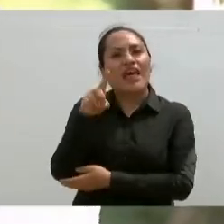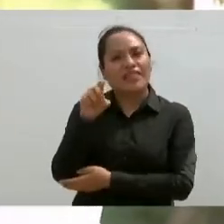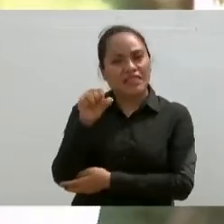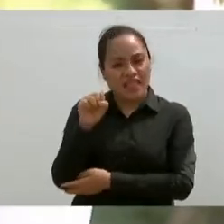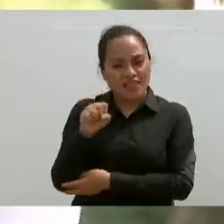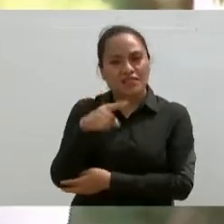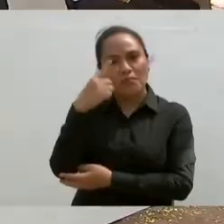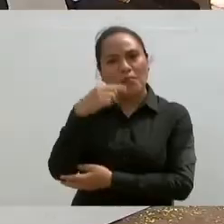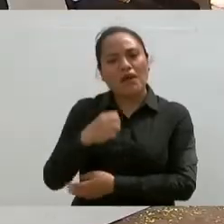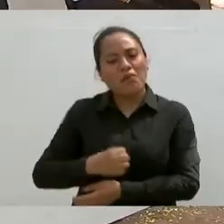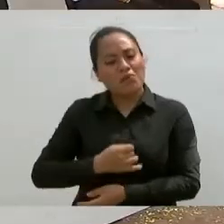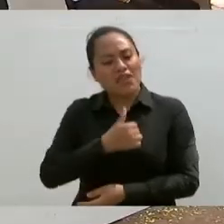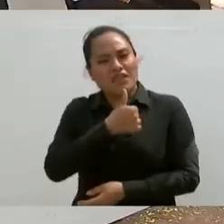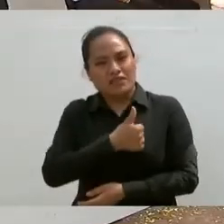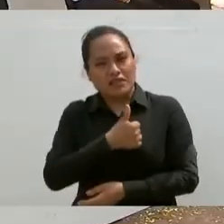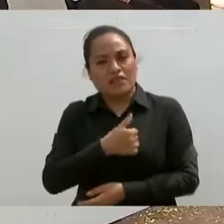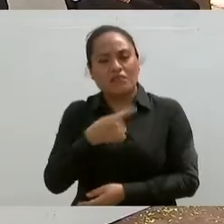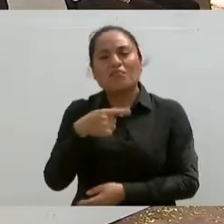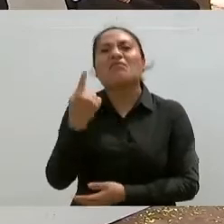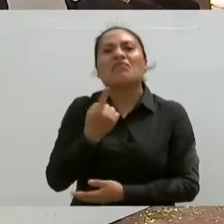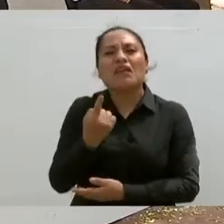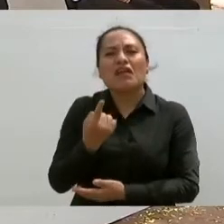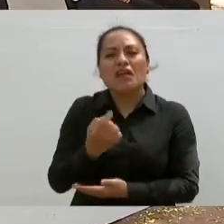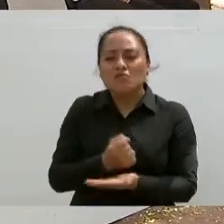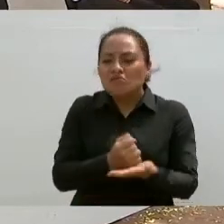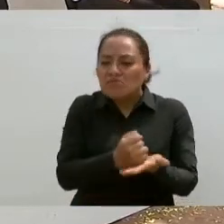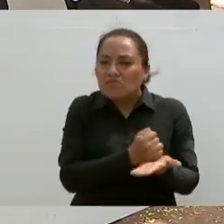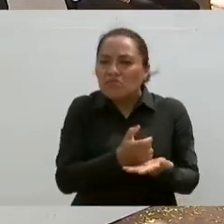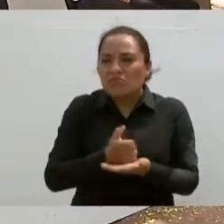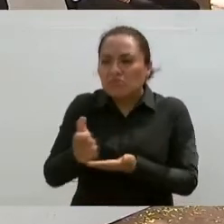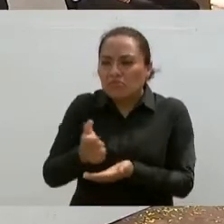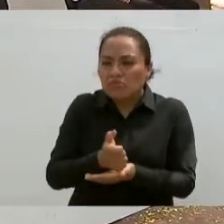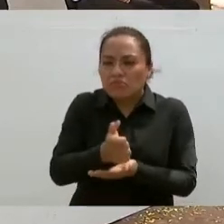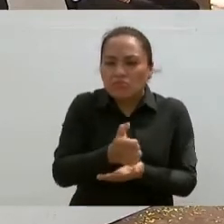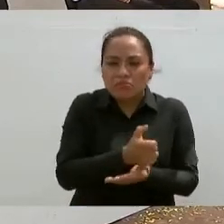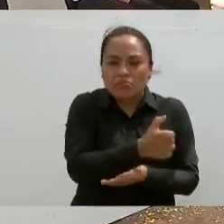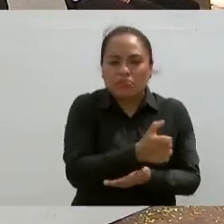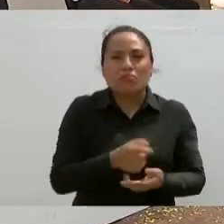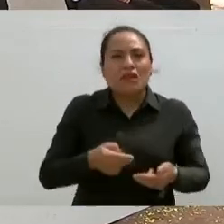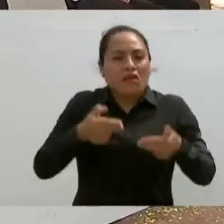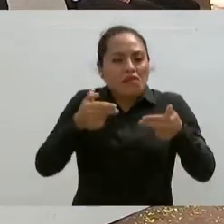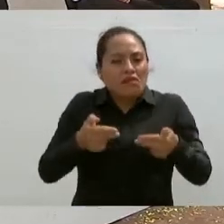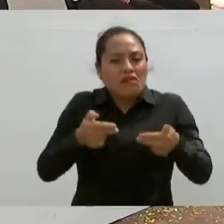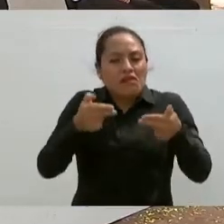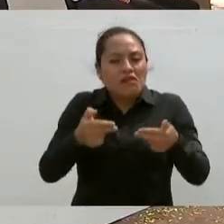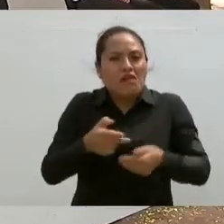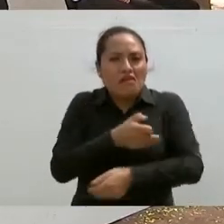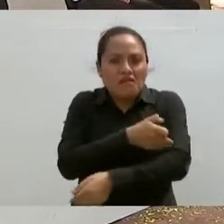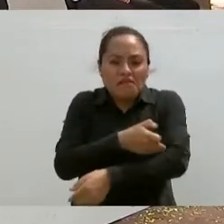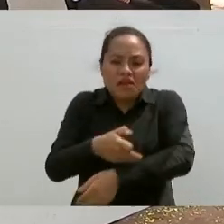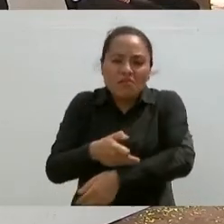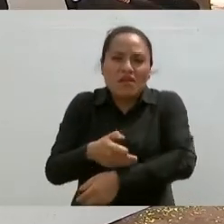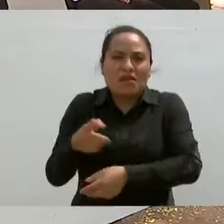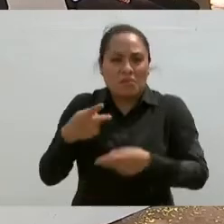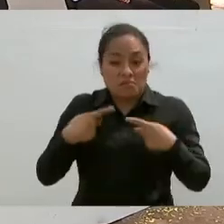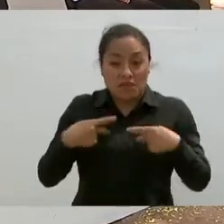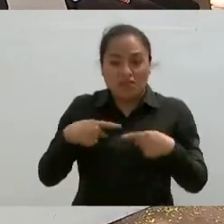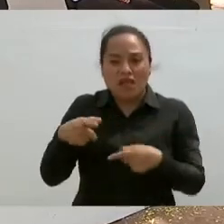Bienestar, pequeños créditos para pequeñas empresas familiares, los que se buscan la